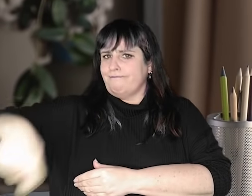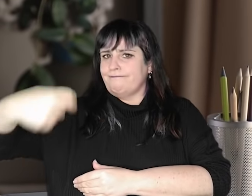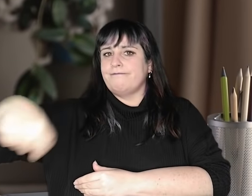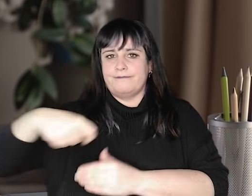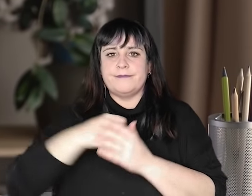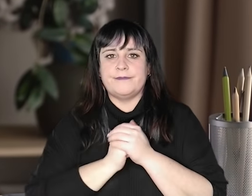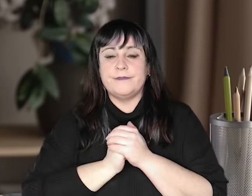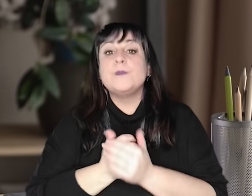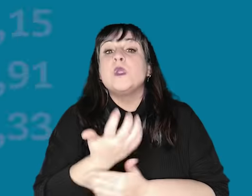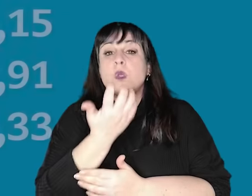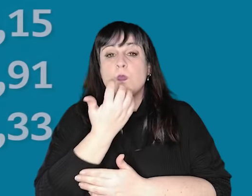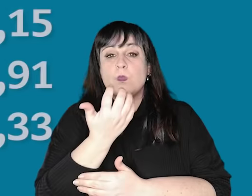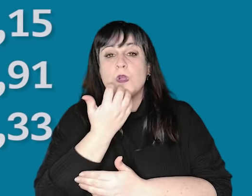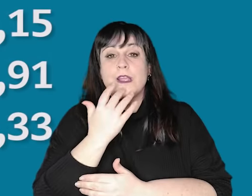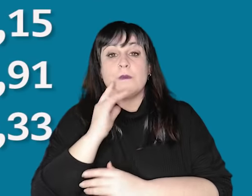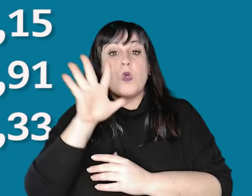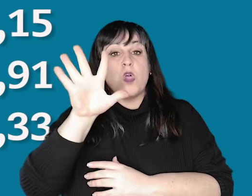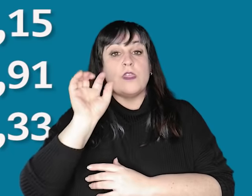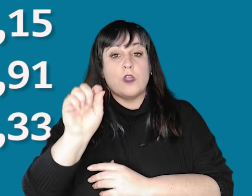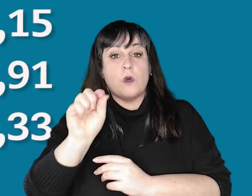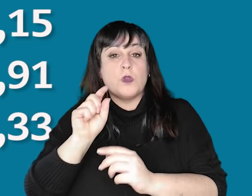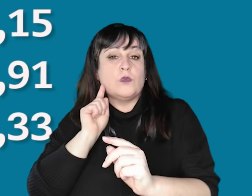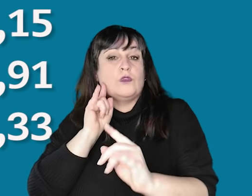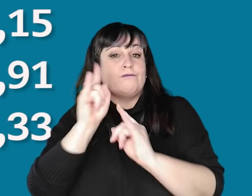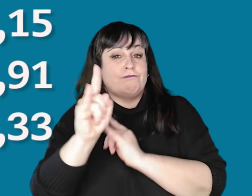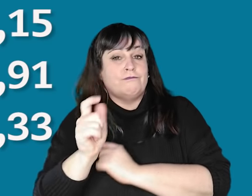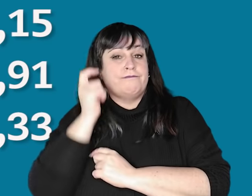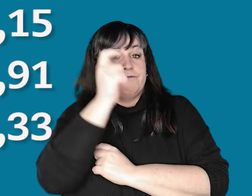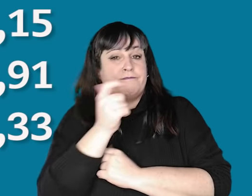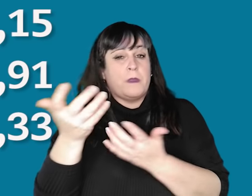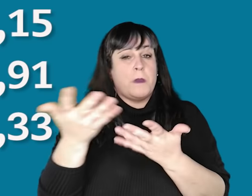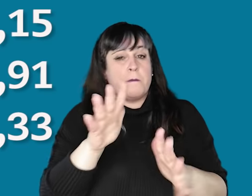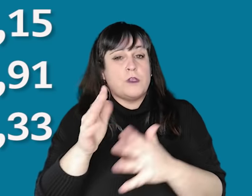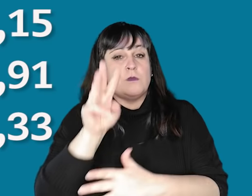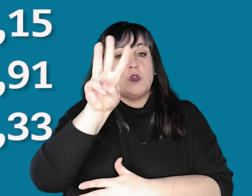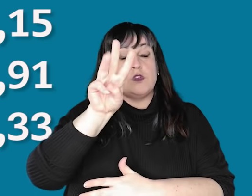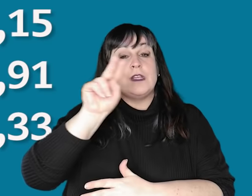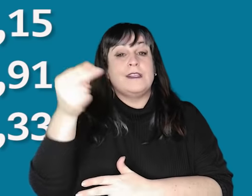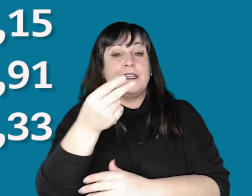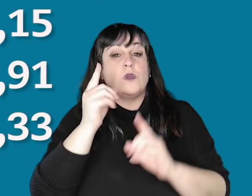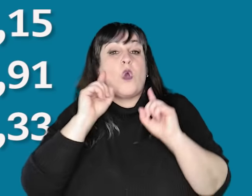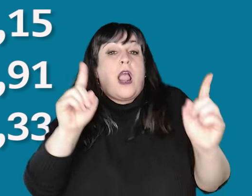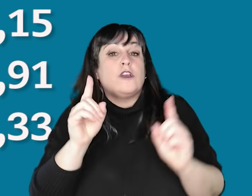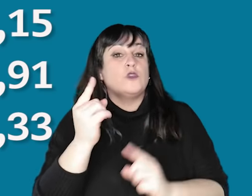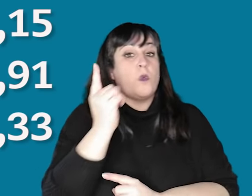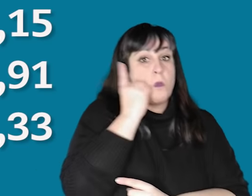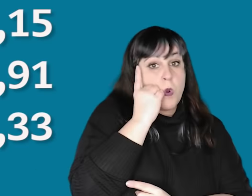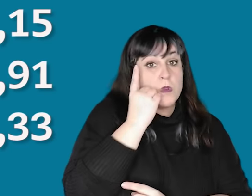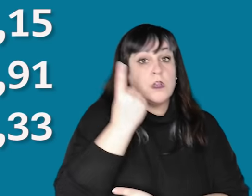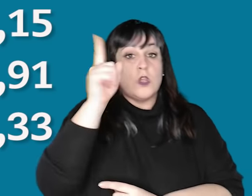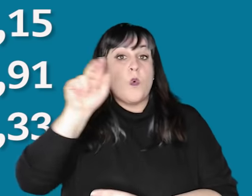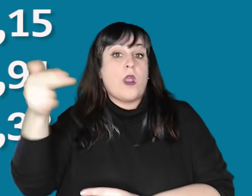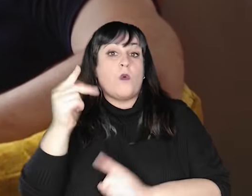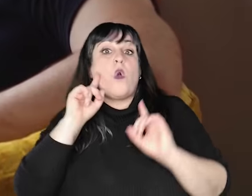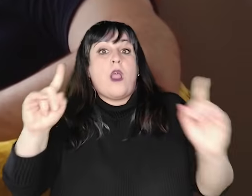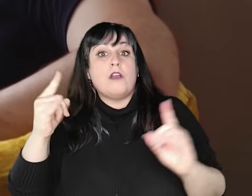incluidas y lo pagarás caro por ejemplo una llamada de 5 minutos te costará aproximadamente 3 € desde un móvil y más de 1